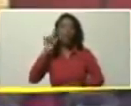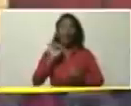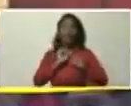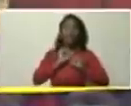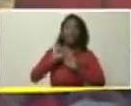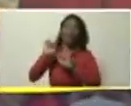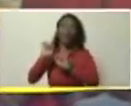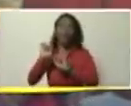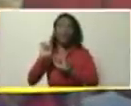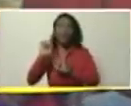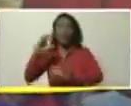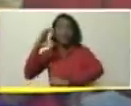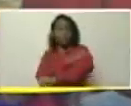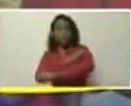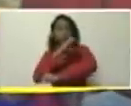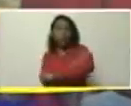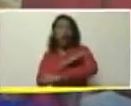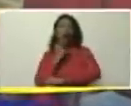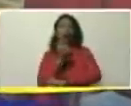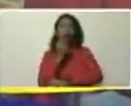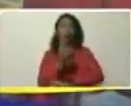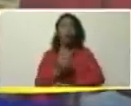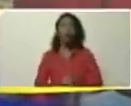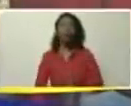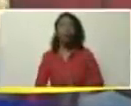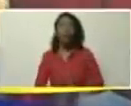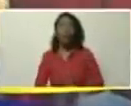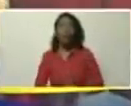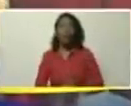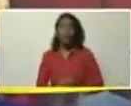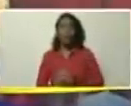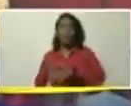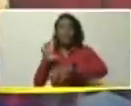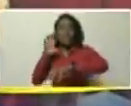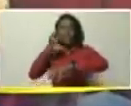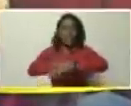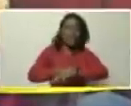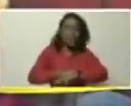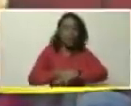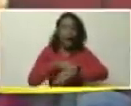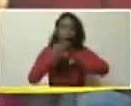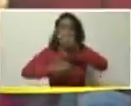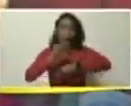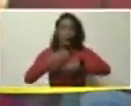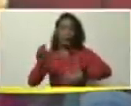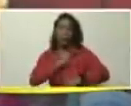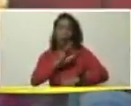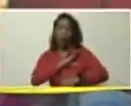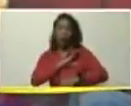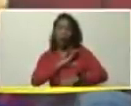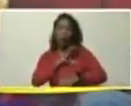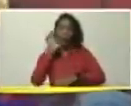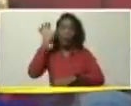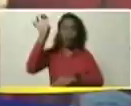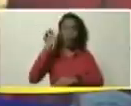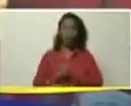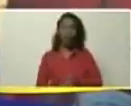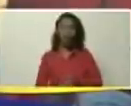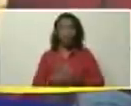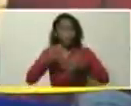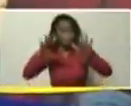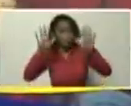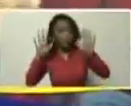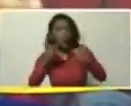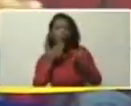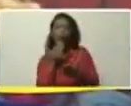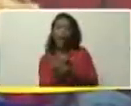que el fascismo con sus garras se apodere de nuestra patria. Y por supuesto,